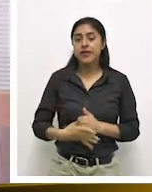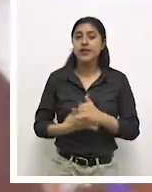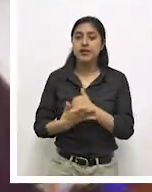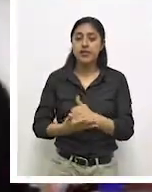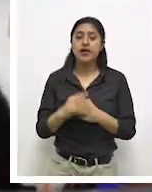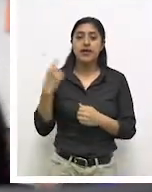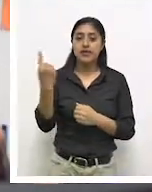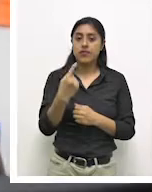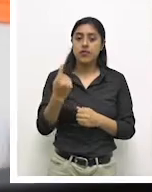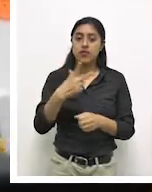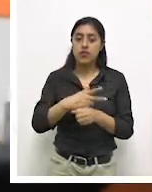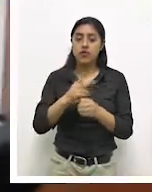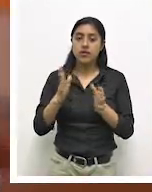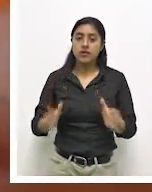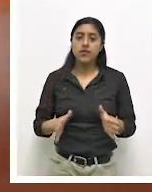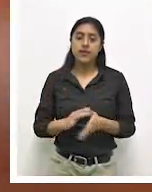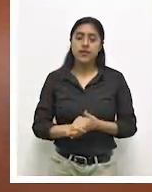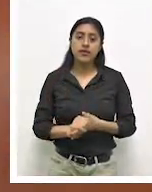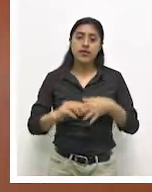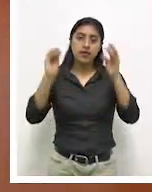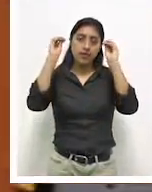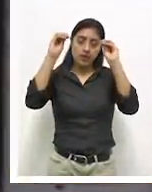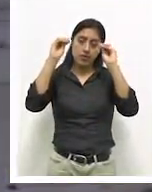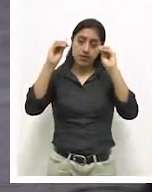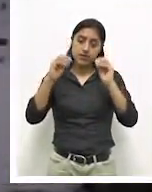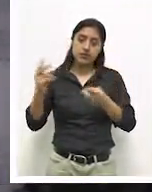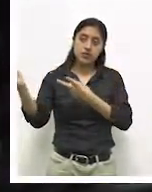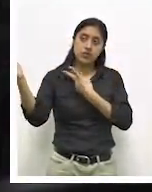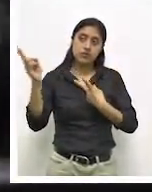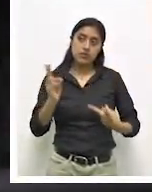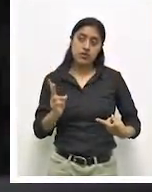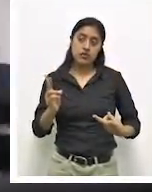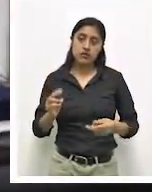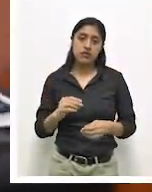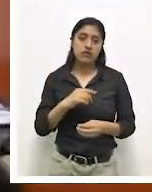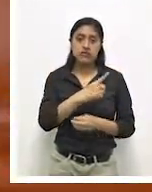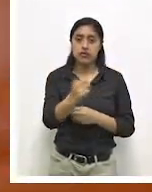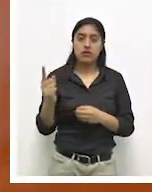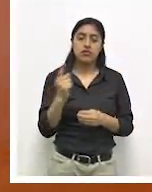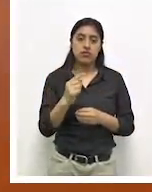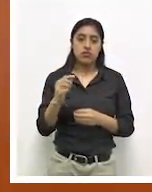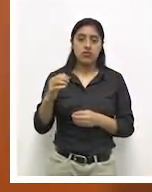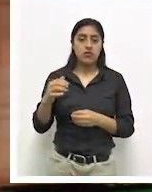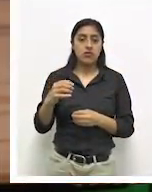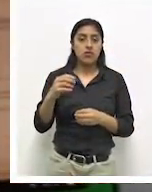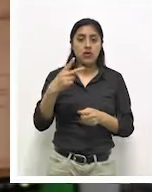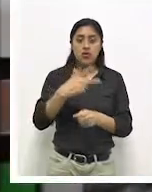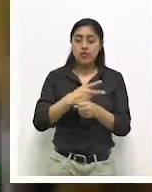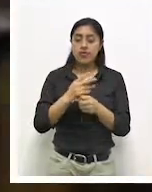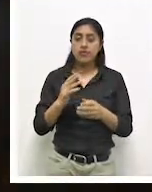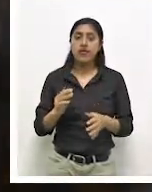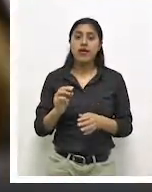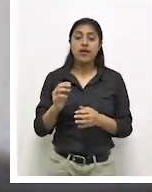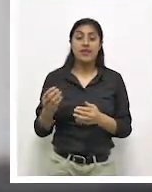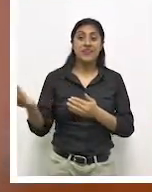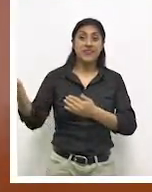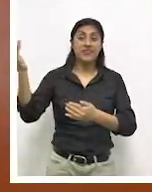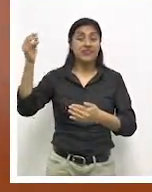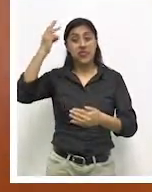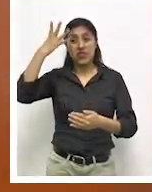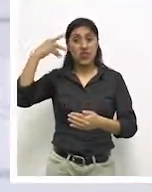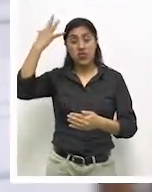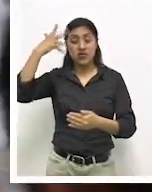nación. Las llamadas que ingresan al centro de información provienen de todo el país, desde donde ingresan 2,300